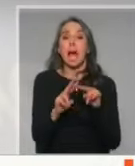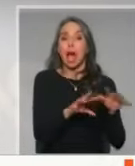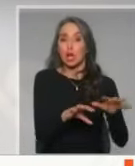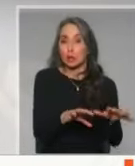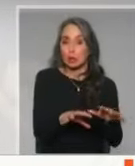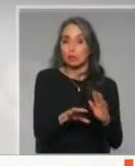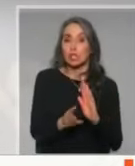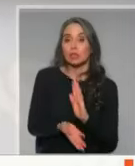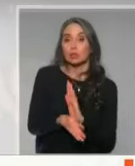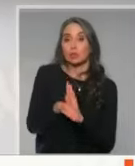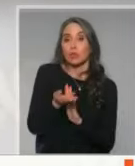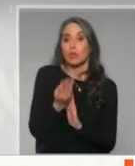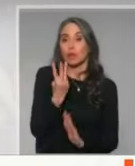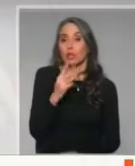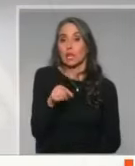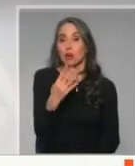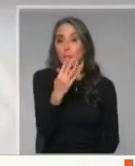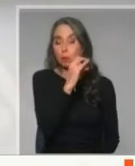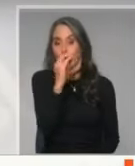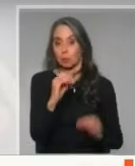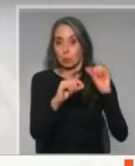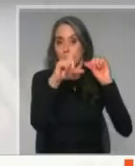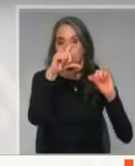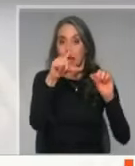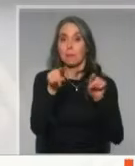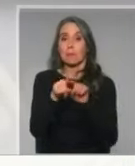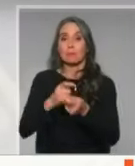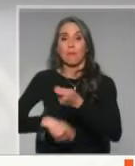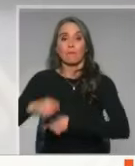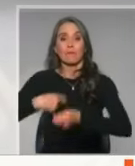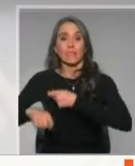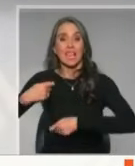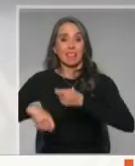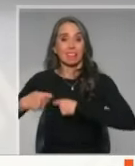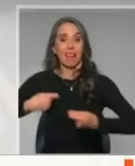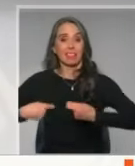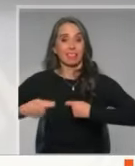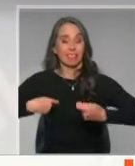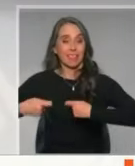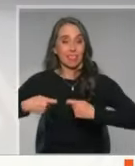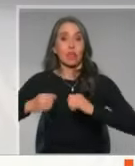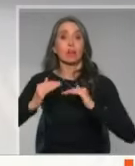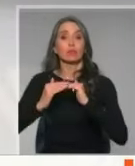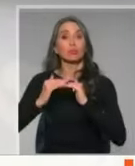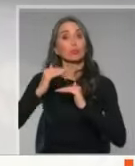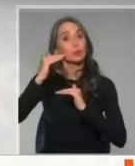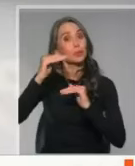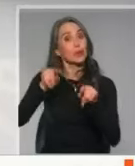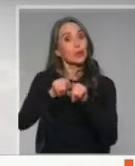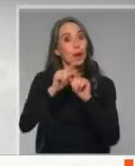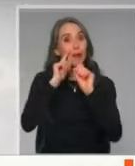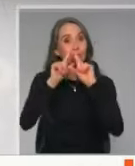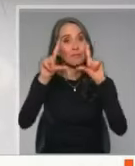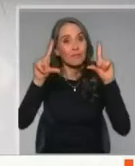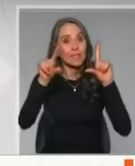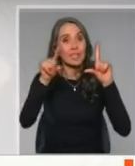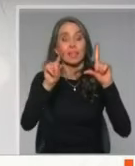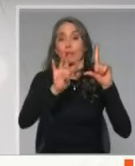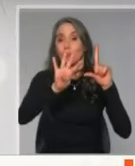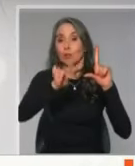aumento al alza de un 3,4%, lo mismo que el comercio, que se revitalizó tal como lo apreciamos con este